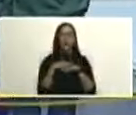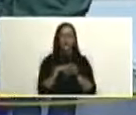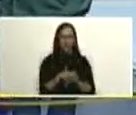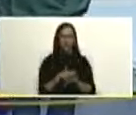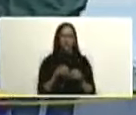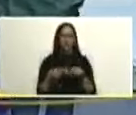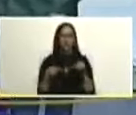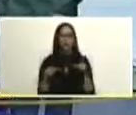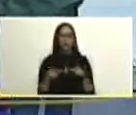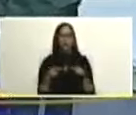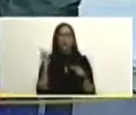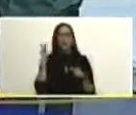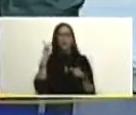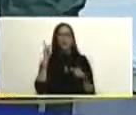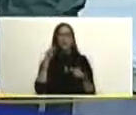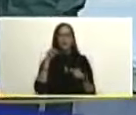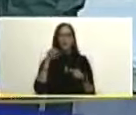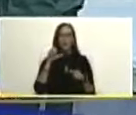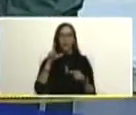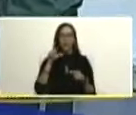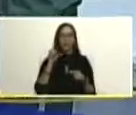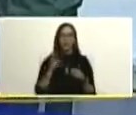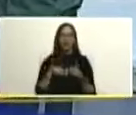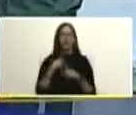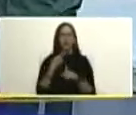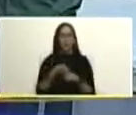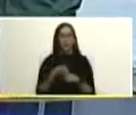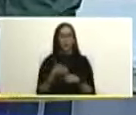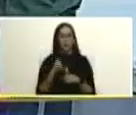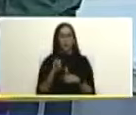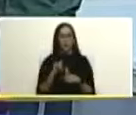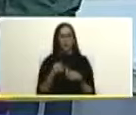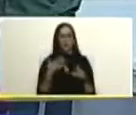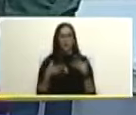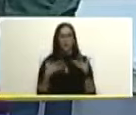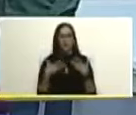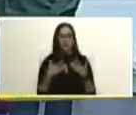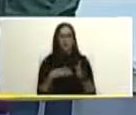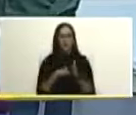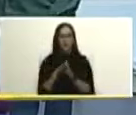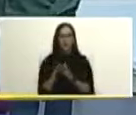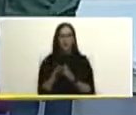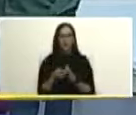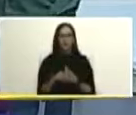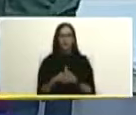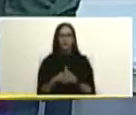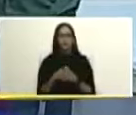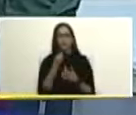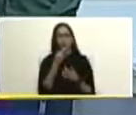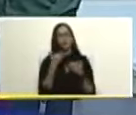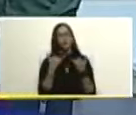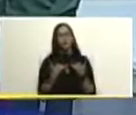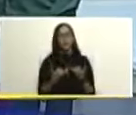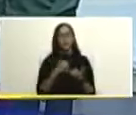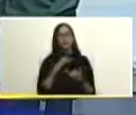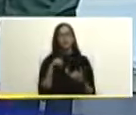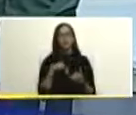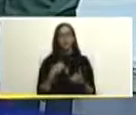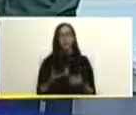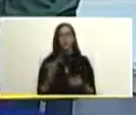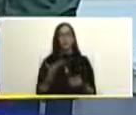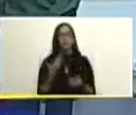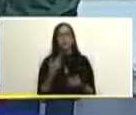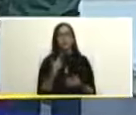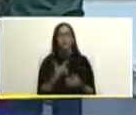área, profesor Nelson, hay otras actividades que aquí se están desarrollando. Bueno, ya para nosotros es importante